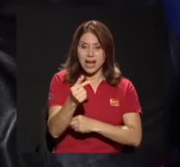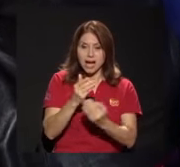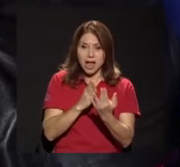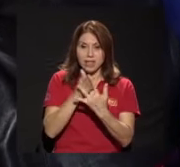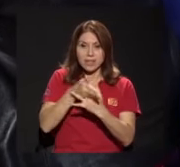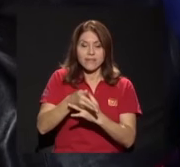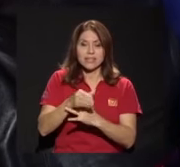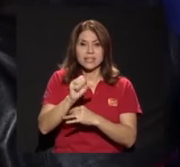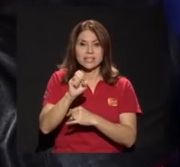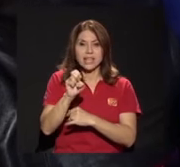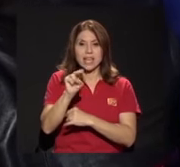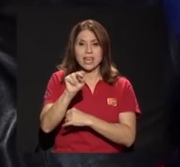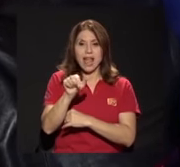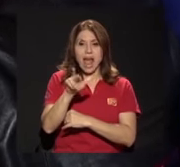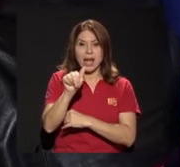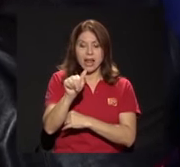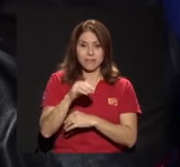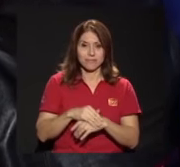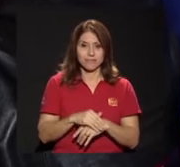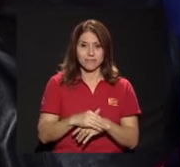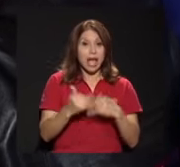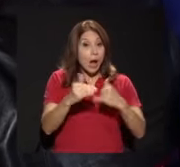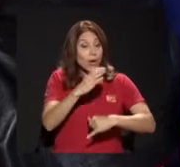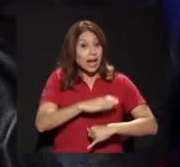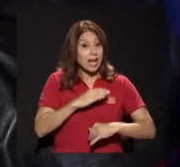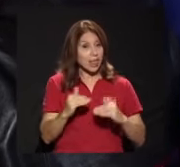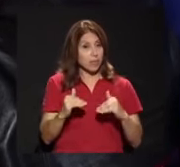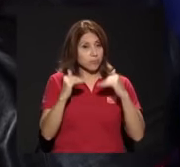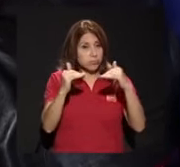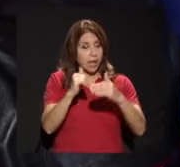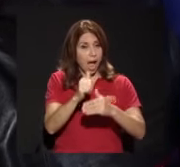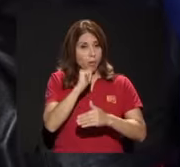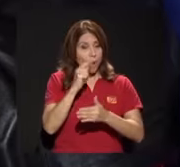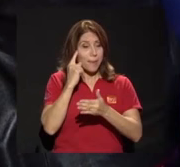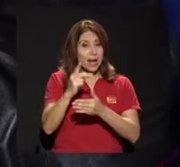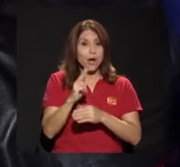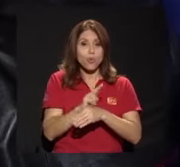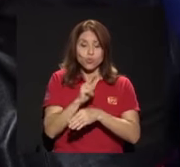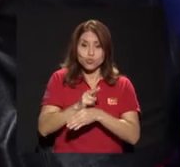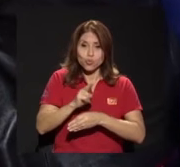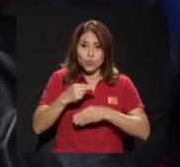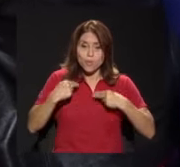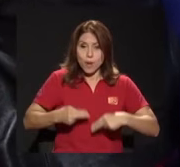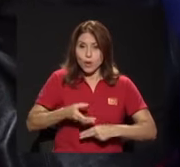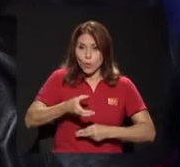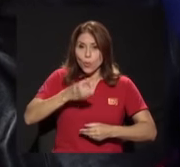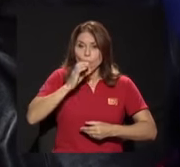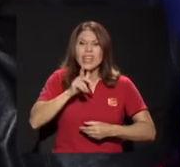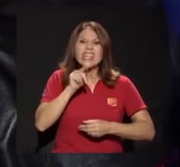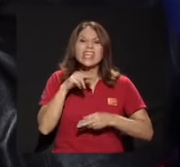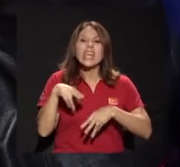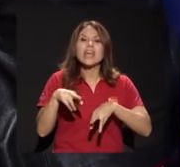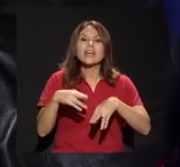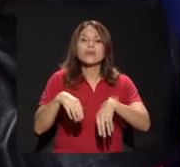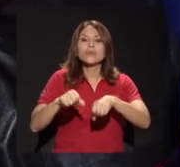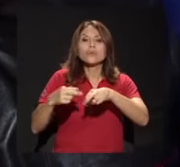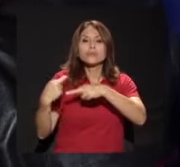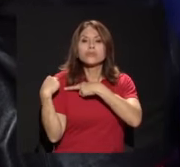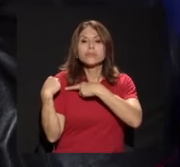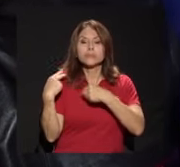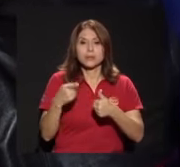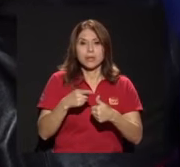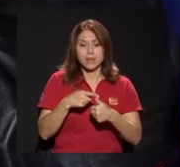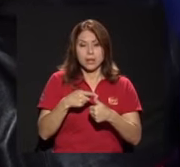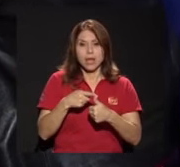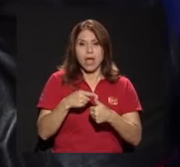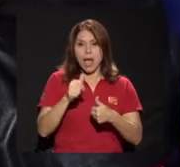calidad del agua para consumo le tocan a AIA junto con el Ministerio de Salud. Y después de ahí, bueno, todo